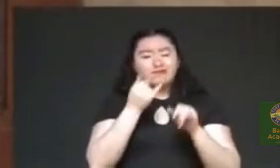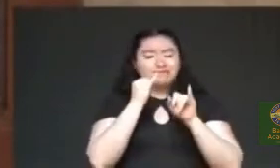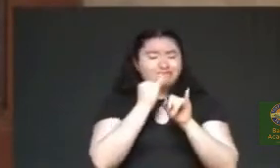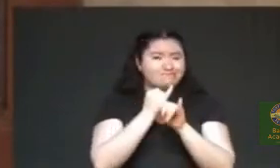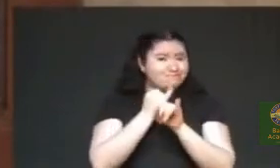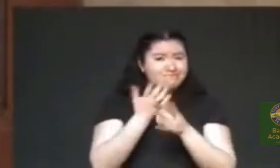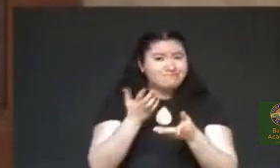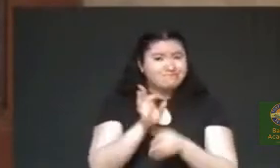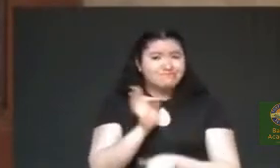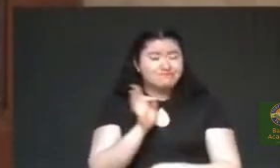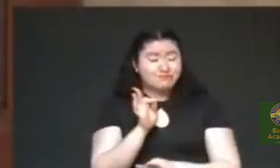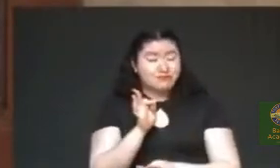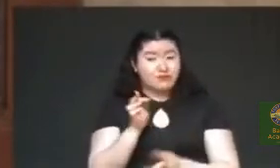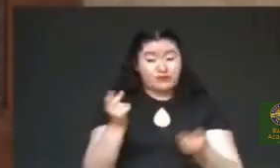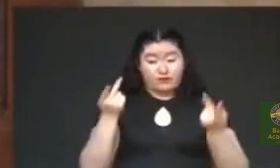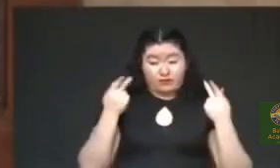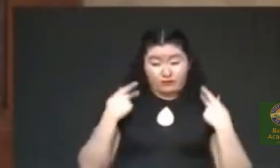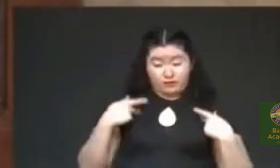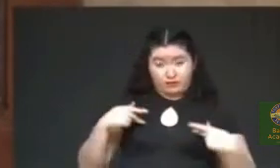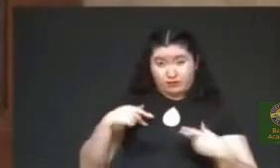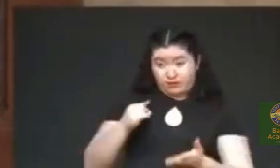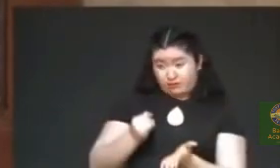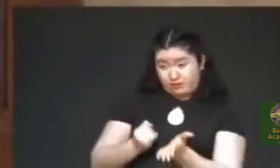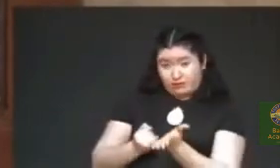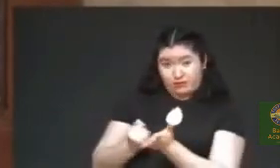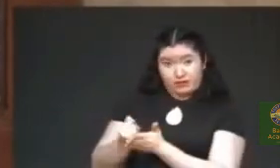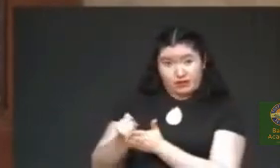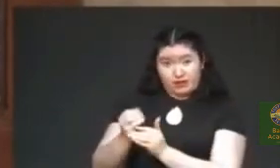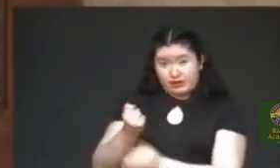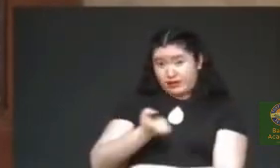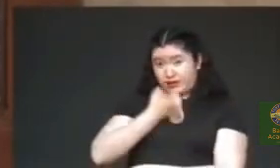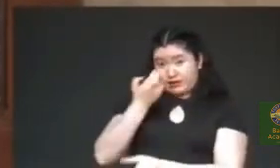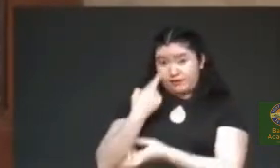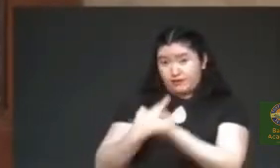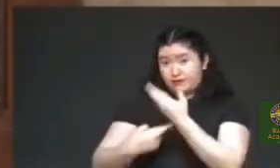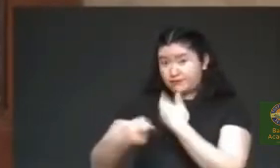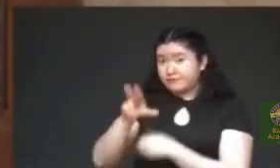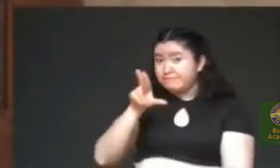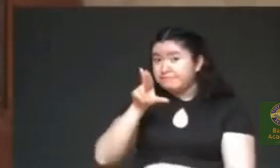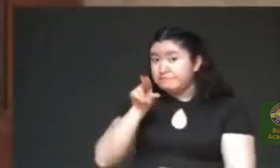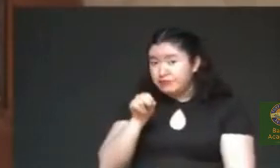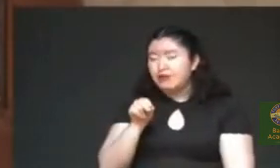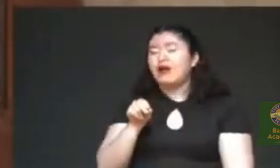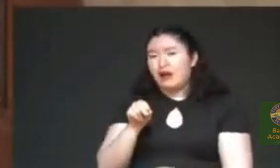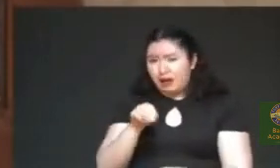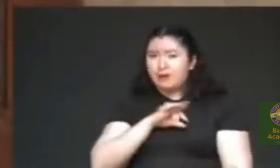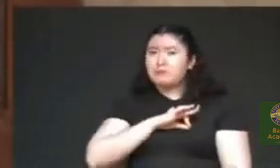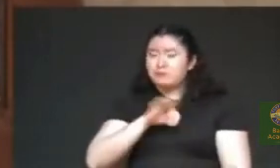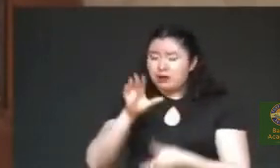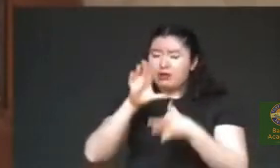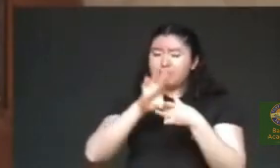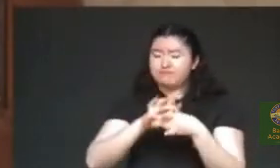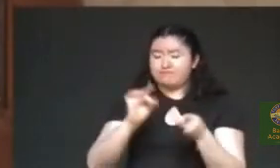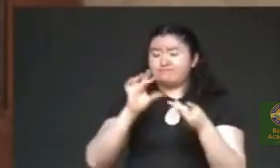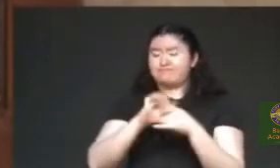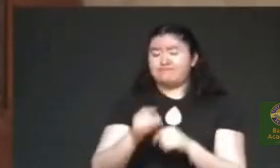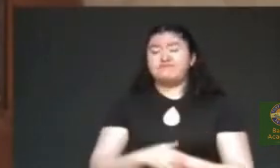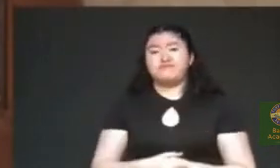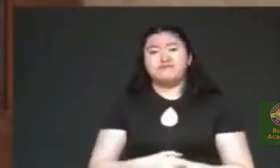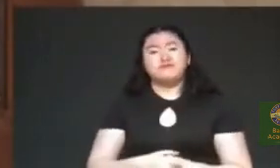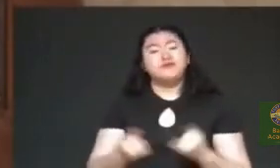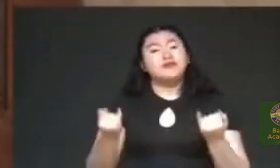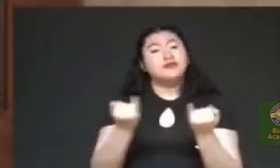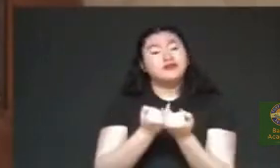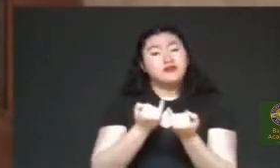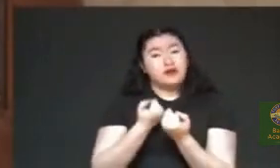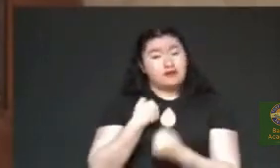no asistir, pero nuevamente la recomendación, y es una recomendación